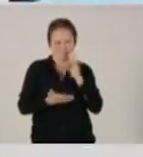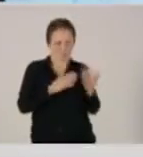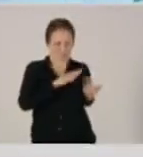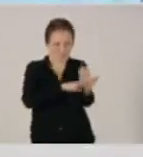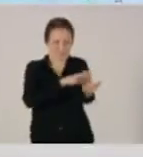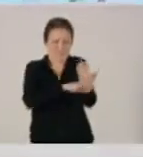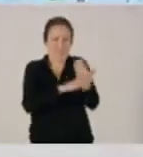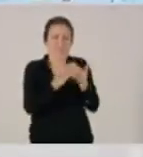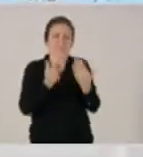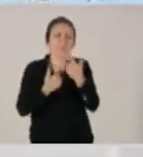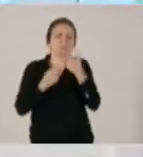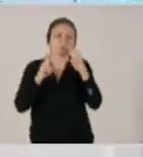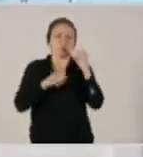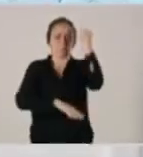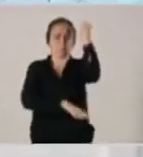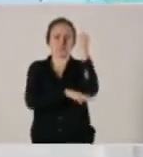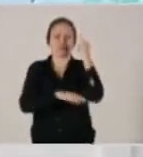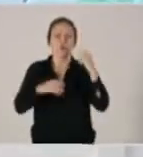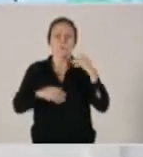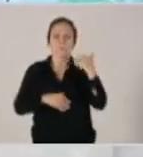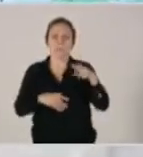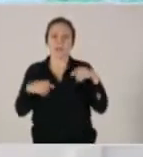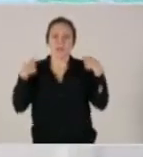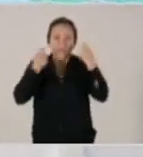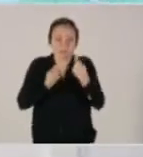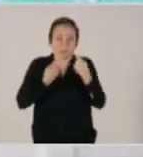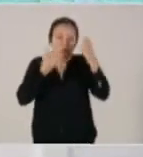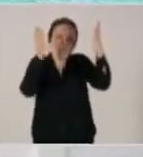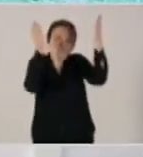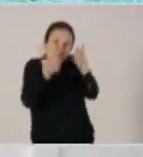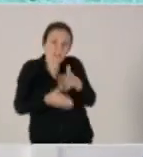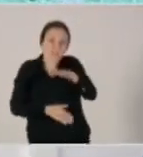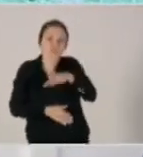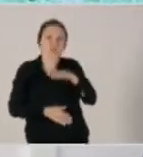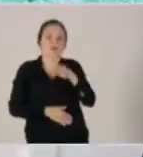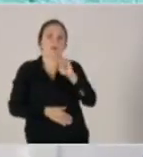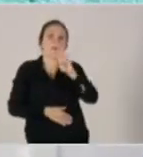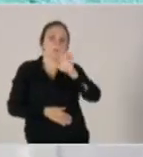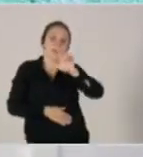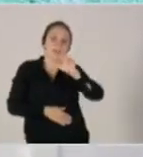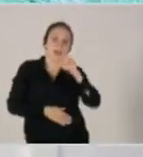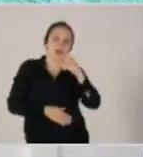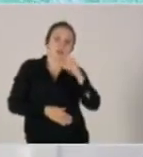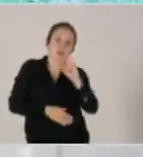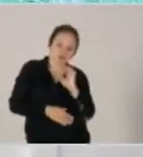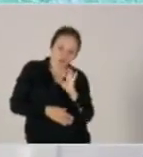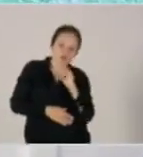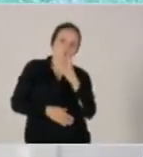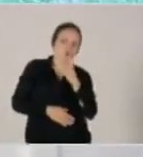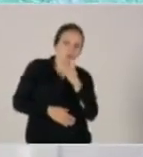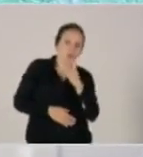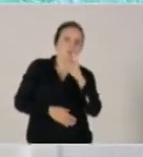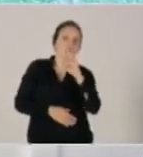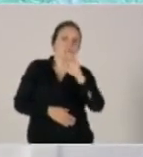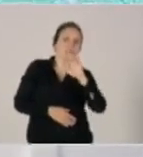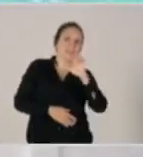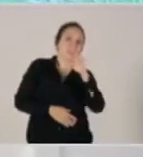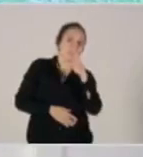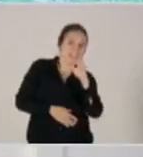días del peñón de mal abrigo el valle que baja hacia la zona de Los pelados las coloradas las Dehesa en la parte alta de weimar